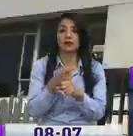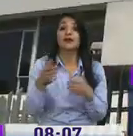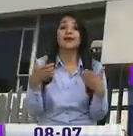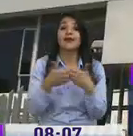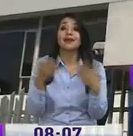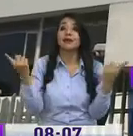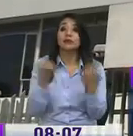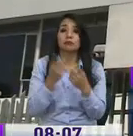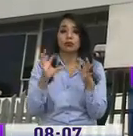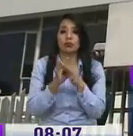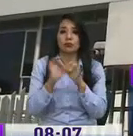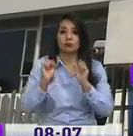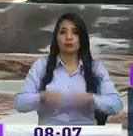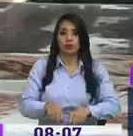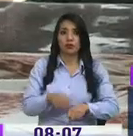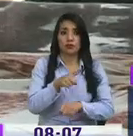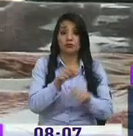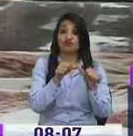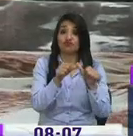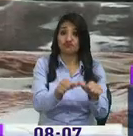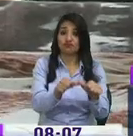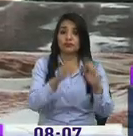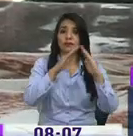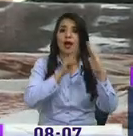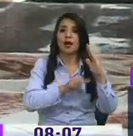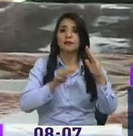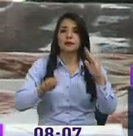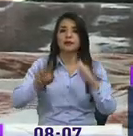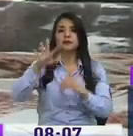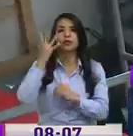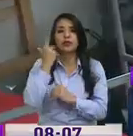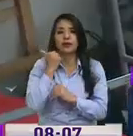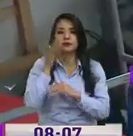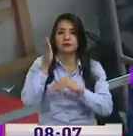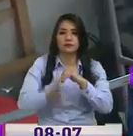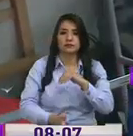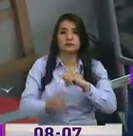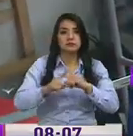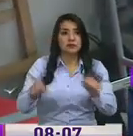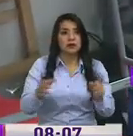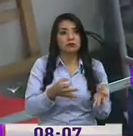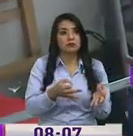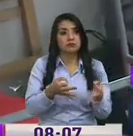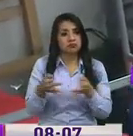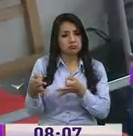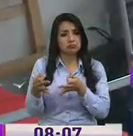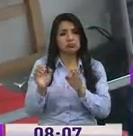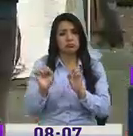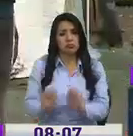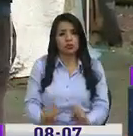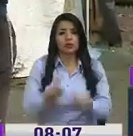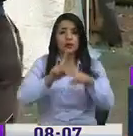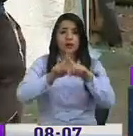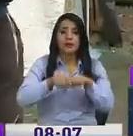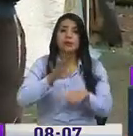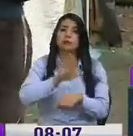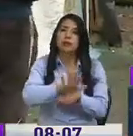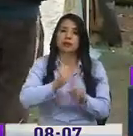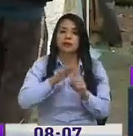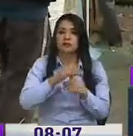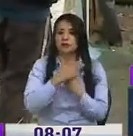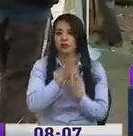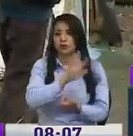Las personas podrán permanecer en estos albergues por 5 días. Sin embargo, el plazo se podría extender dependiendo de la situación de